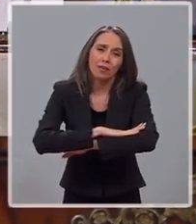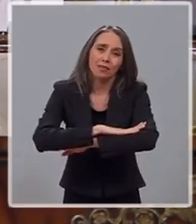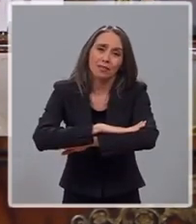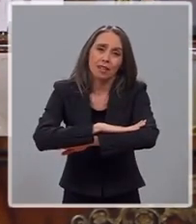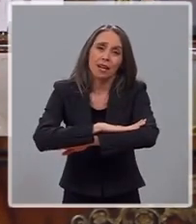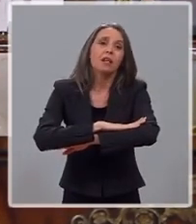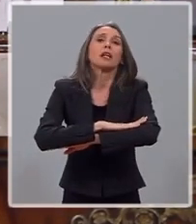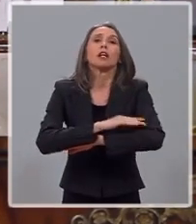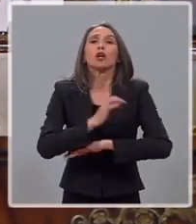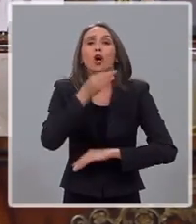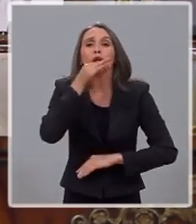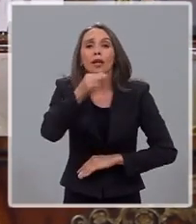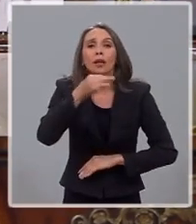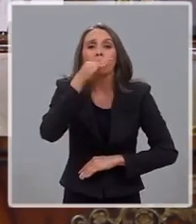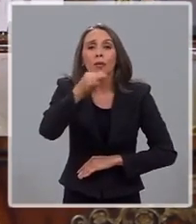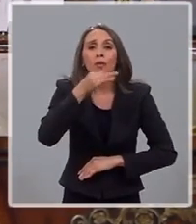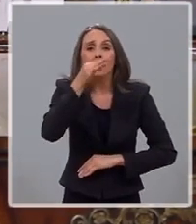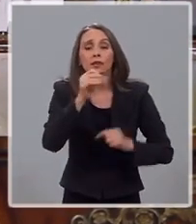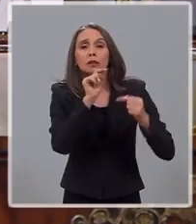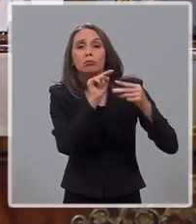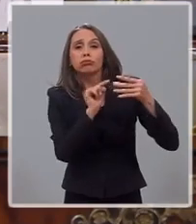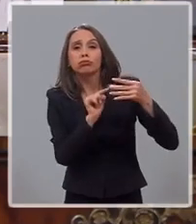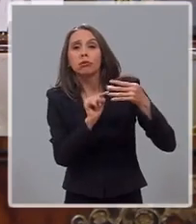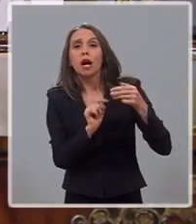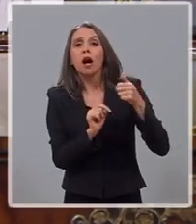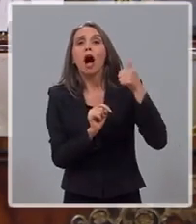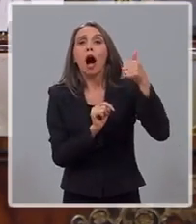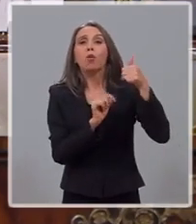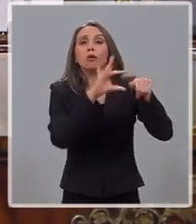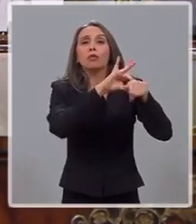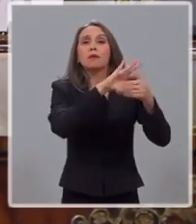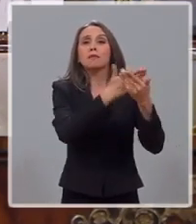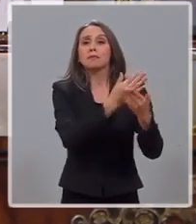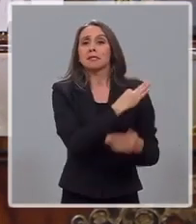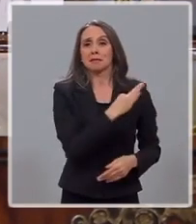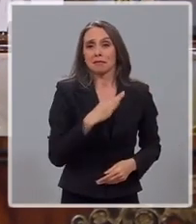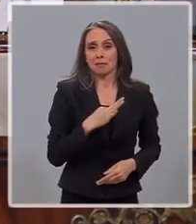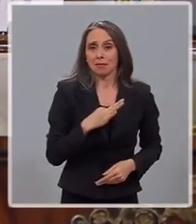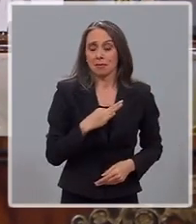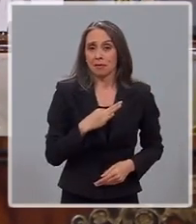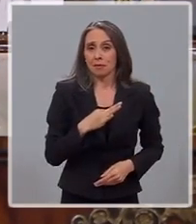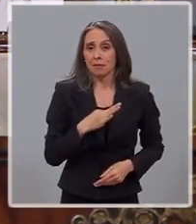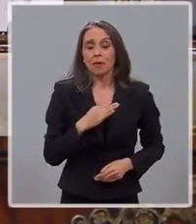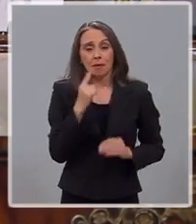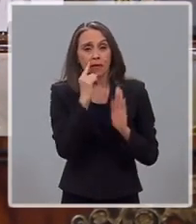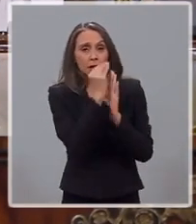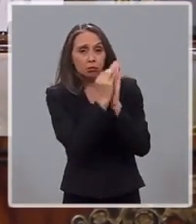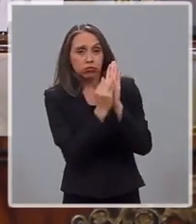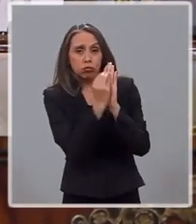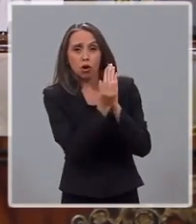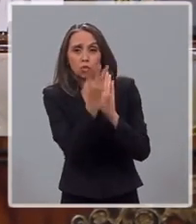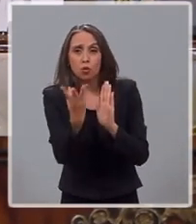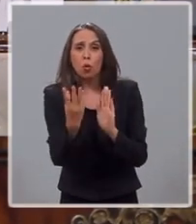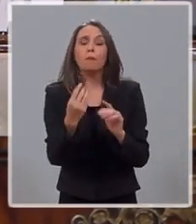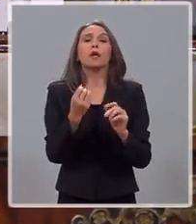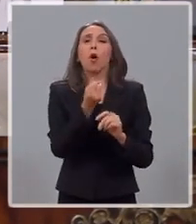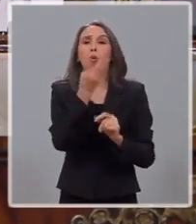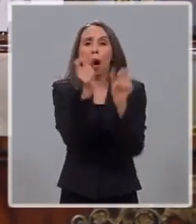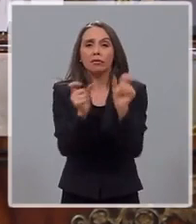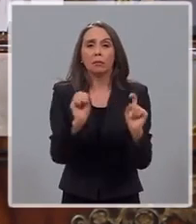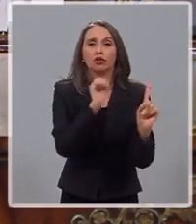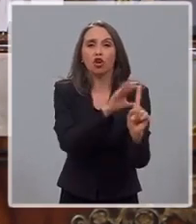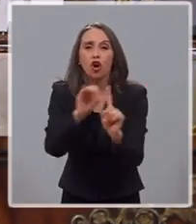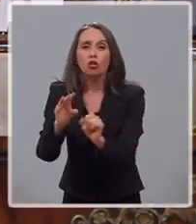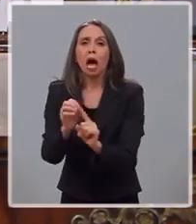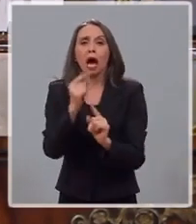las instrucciones que imparte la autoridad sanitaria porque detrás de las cifras los testeos los contagios